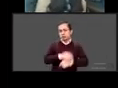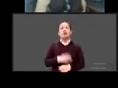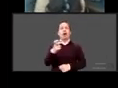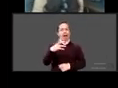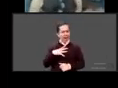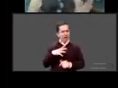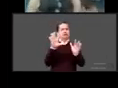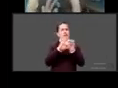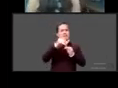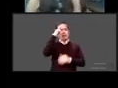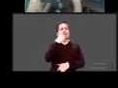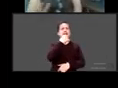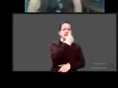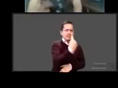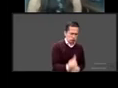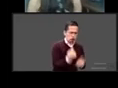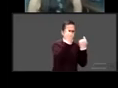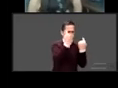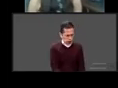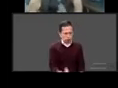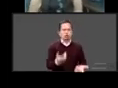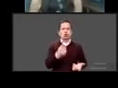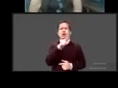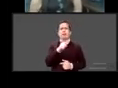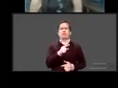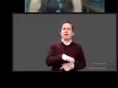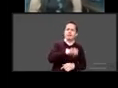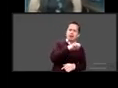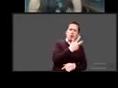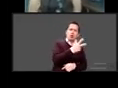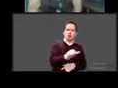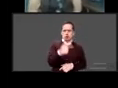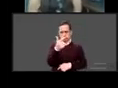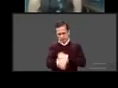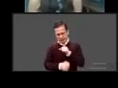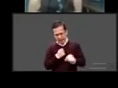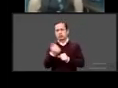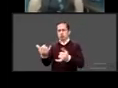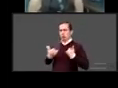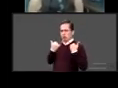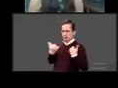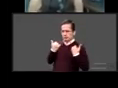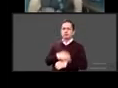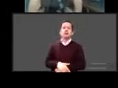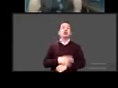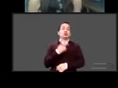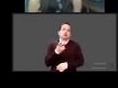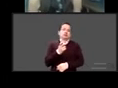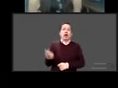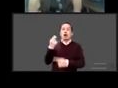niñez entre, digamos, 8 a 12 años y adolescencia. Ahí para quienes han estado poniendo en el chat,